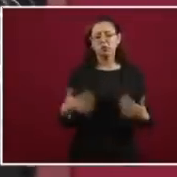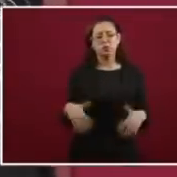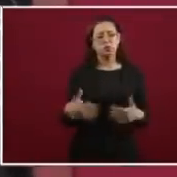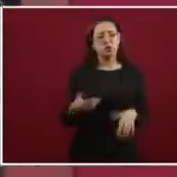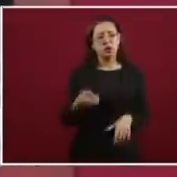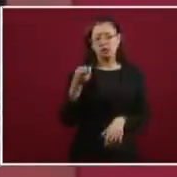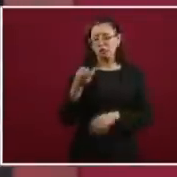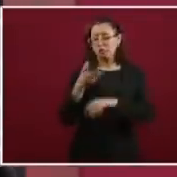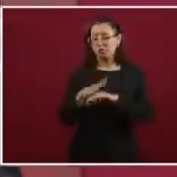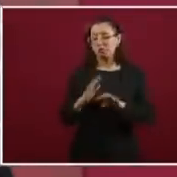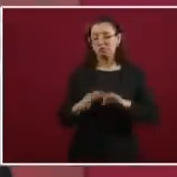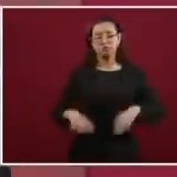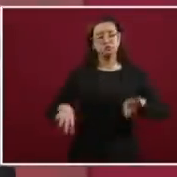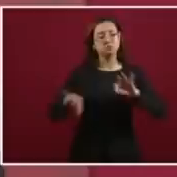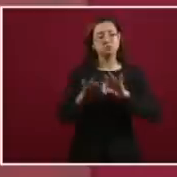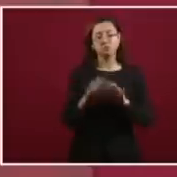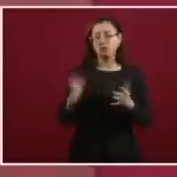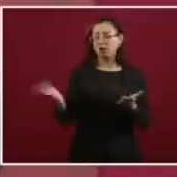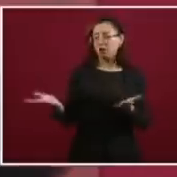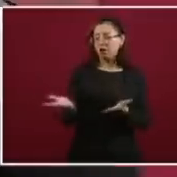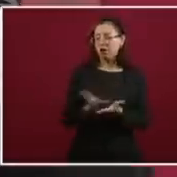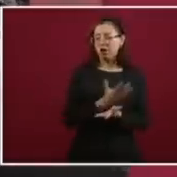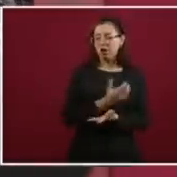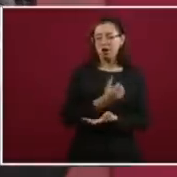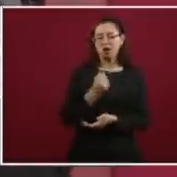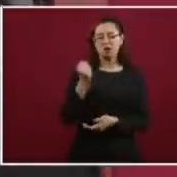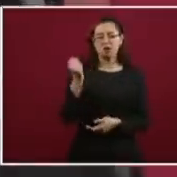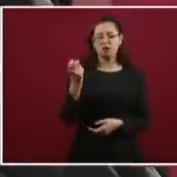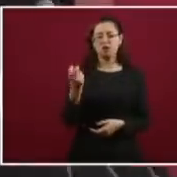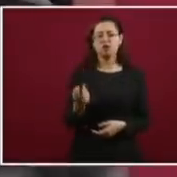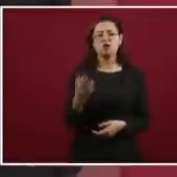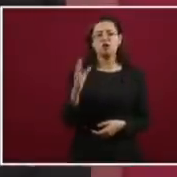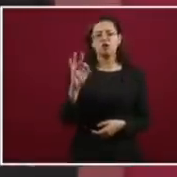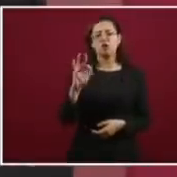el 80 por ciento esa es la base